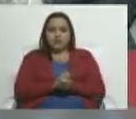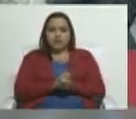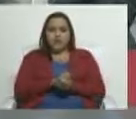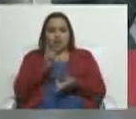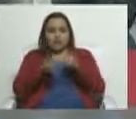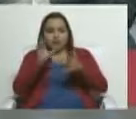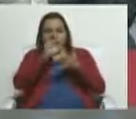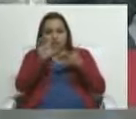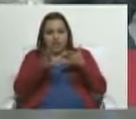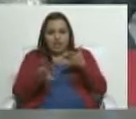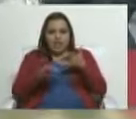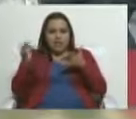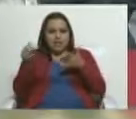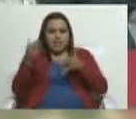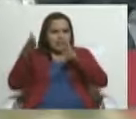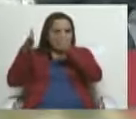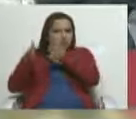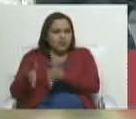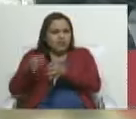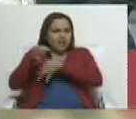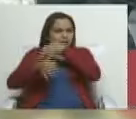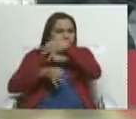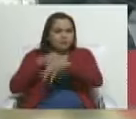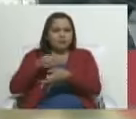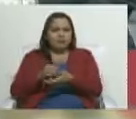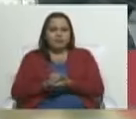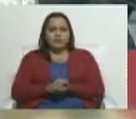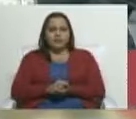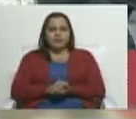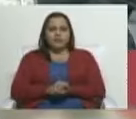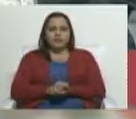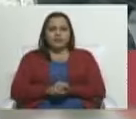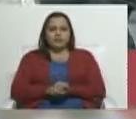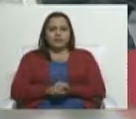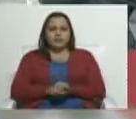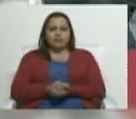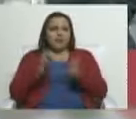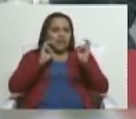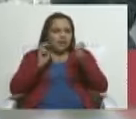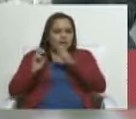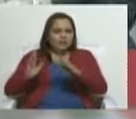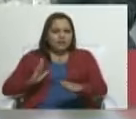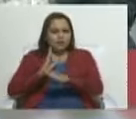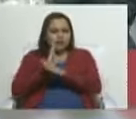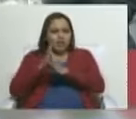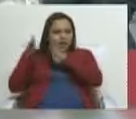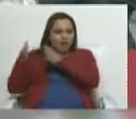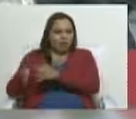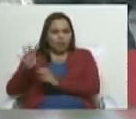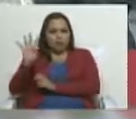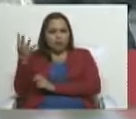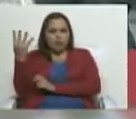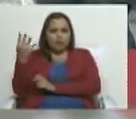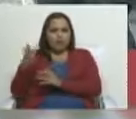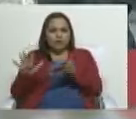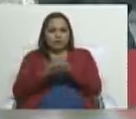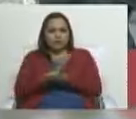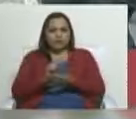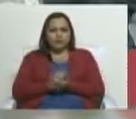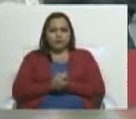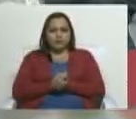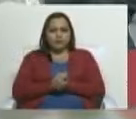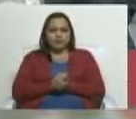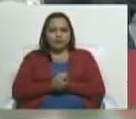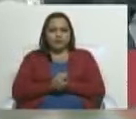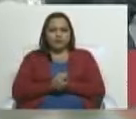manifiestan en eso. El tercer capítulo habla indudablemente de los temas de las sanciones. Y el cuarto capítulo, que tiene que ver con transiciones y con